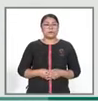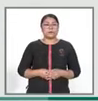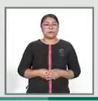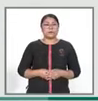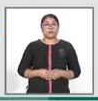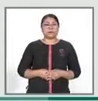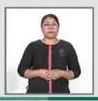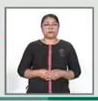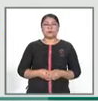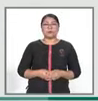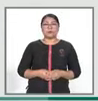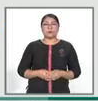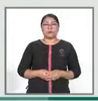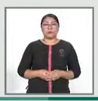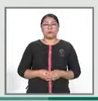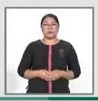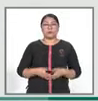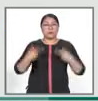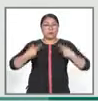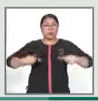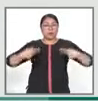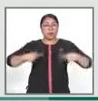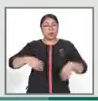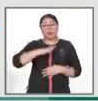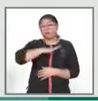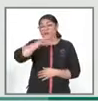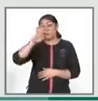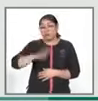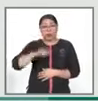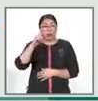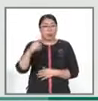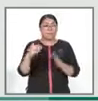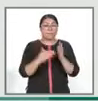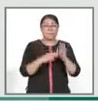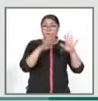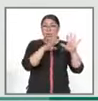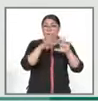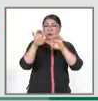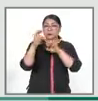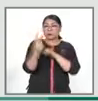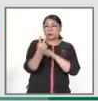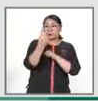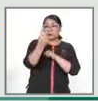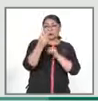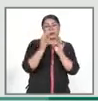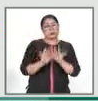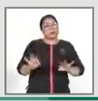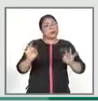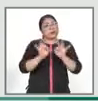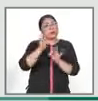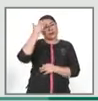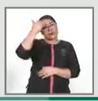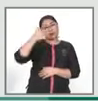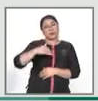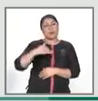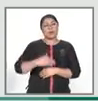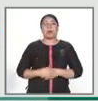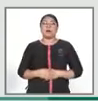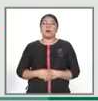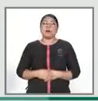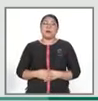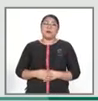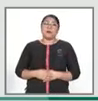activos de las defunciones 1902 de funciones es importante recordar que